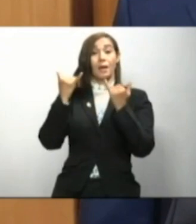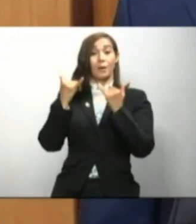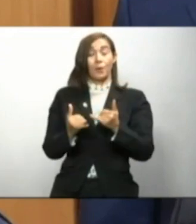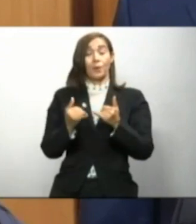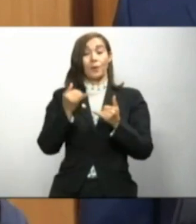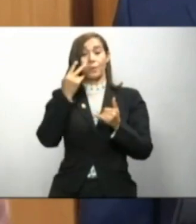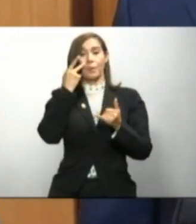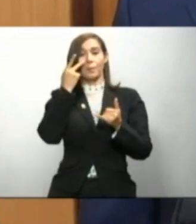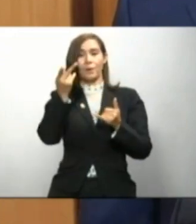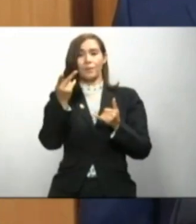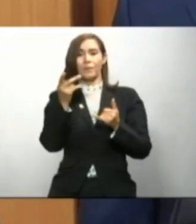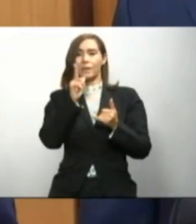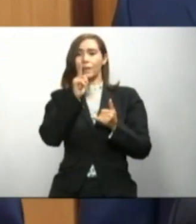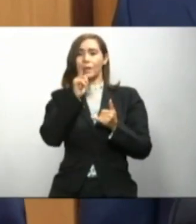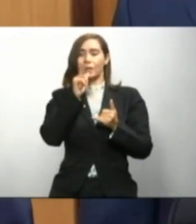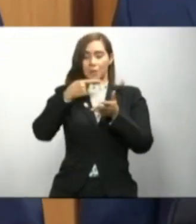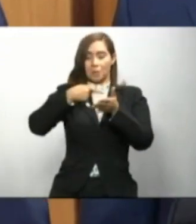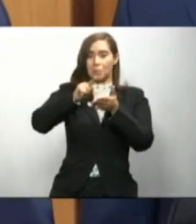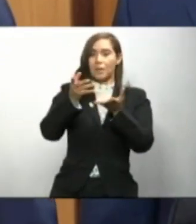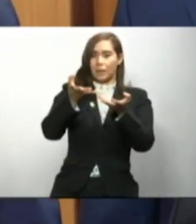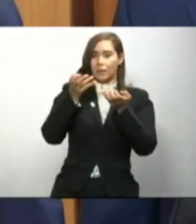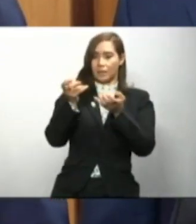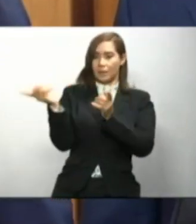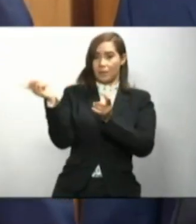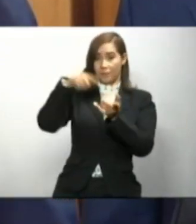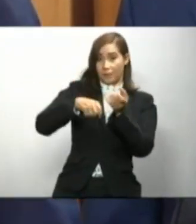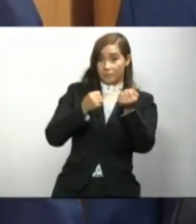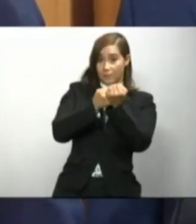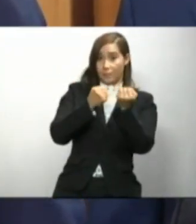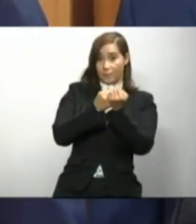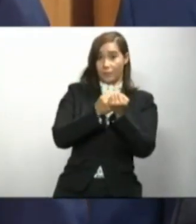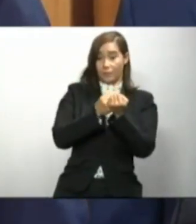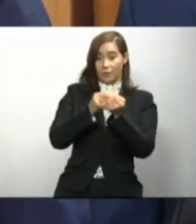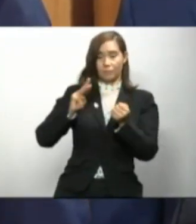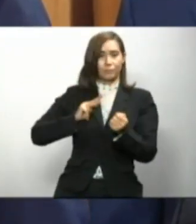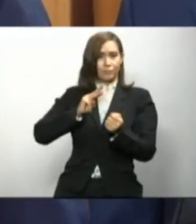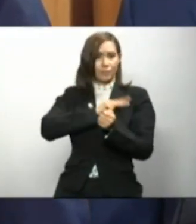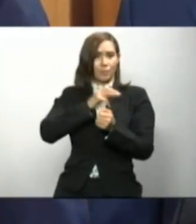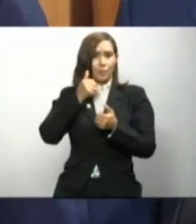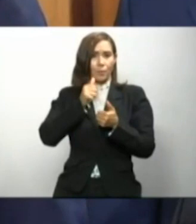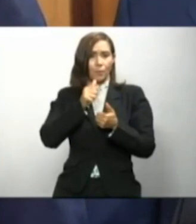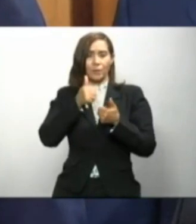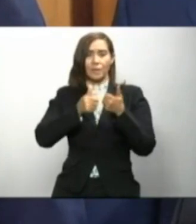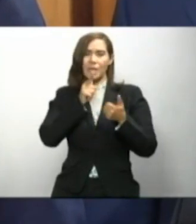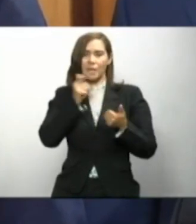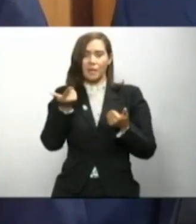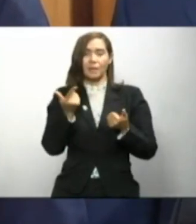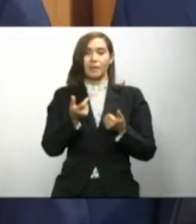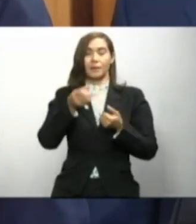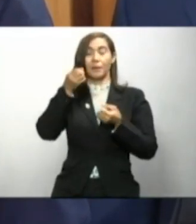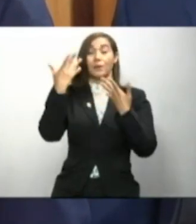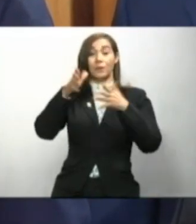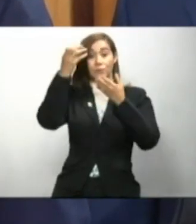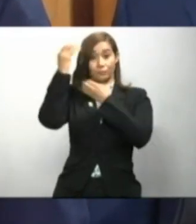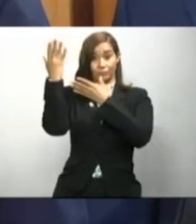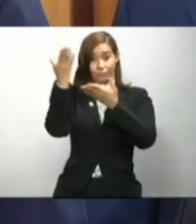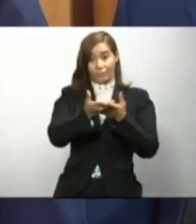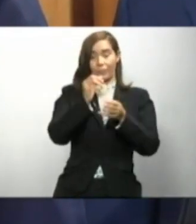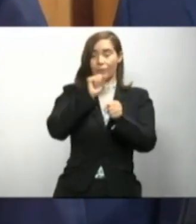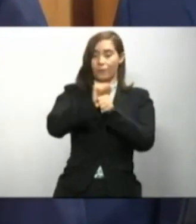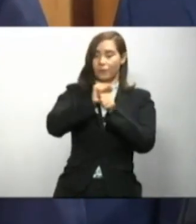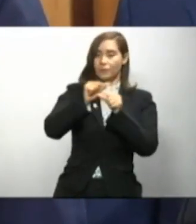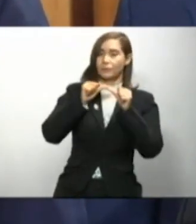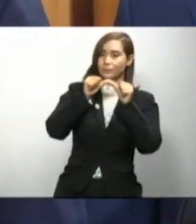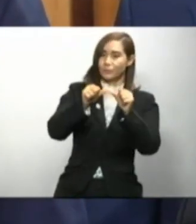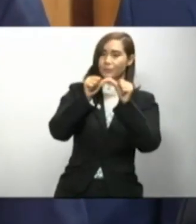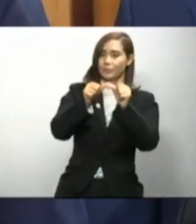de los demás miembros de la conferencia y berg iberoamericana pero ya también está informada y trabajando